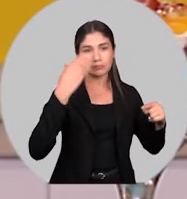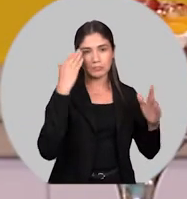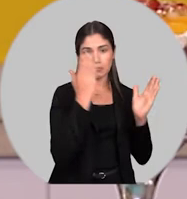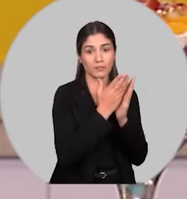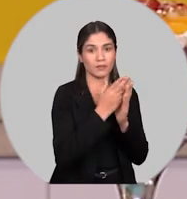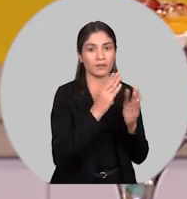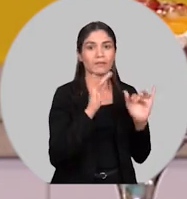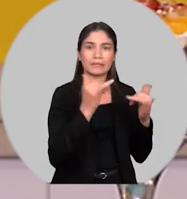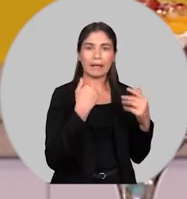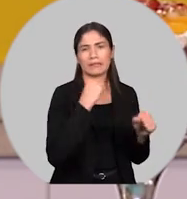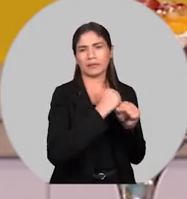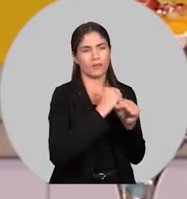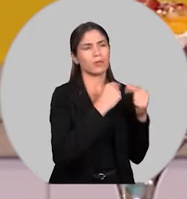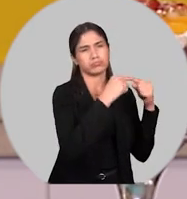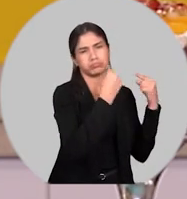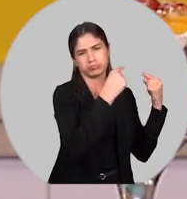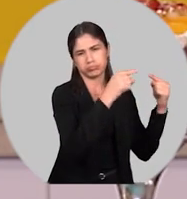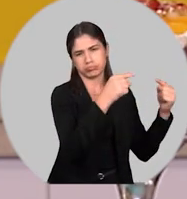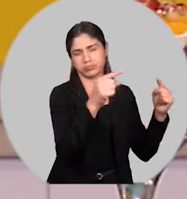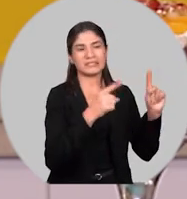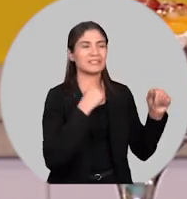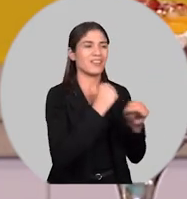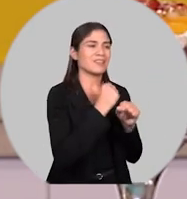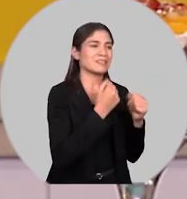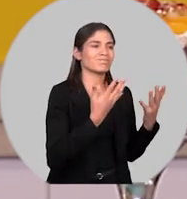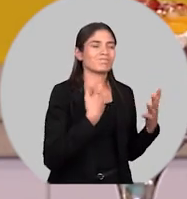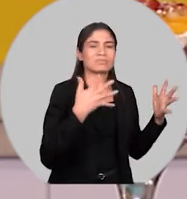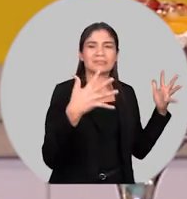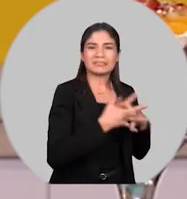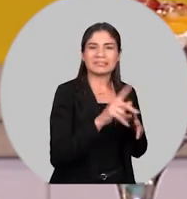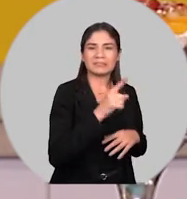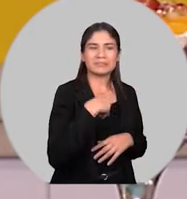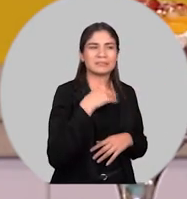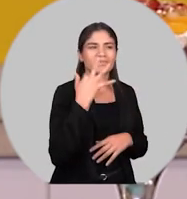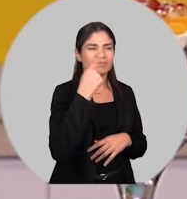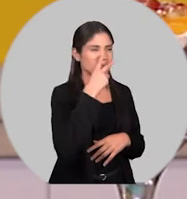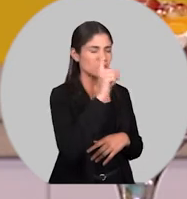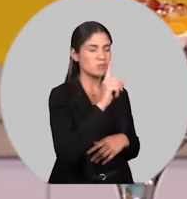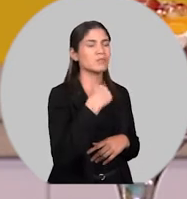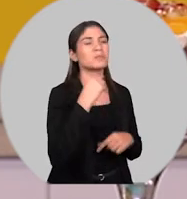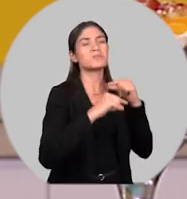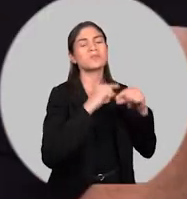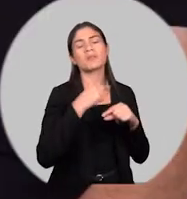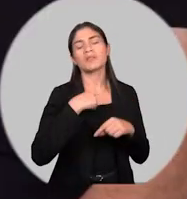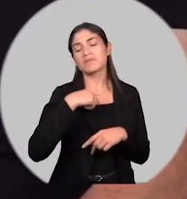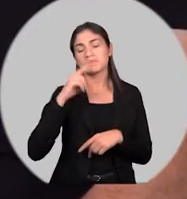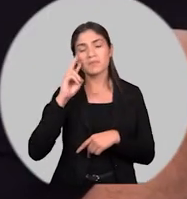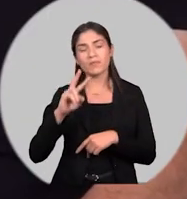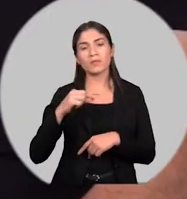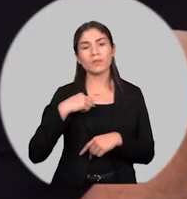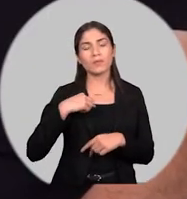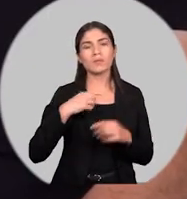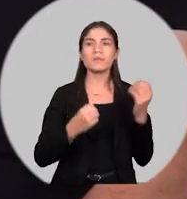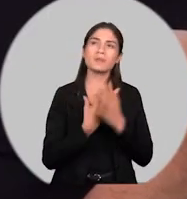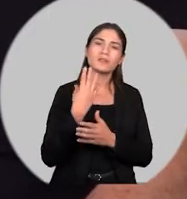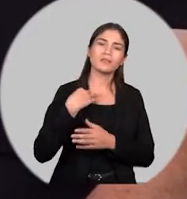después de pasar por varios trabajos, de sentirme insatisfecha, de no encontrar un talento, un día empecé otra